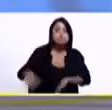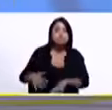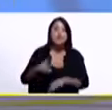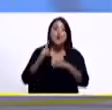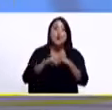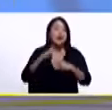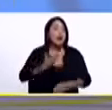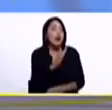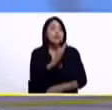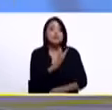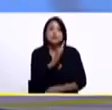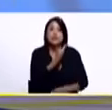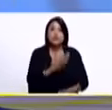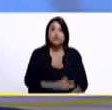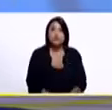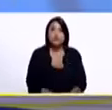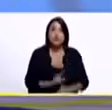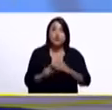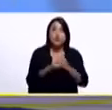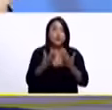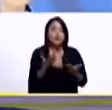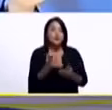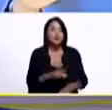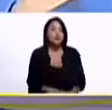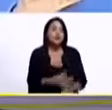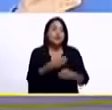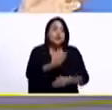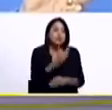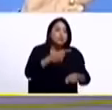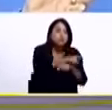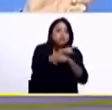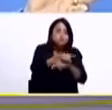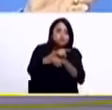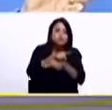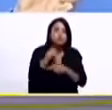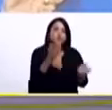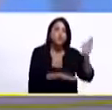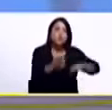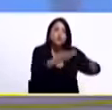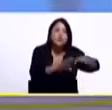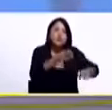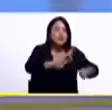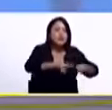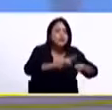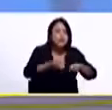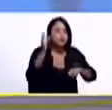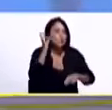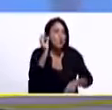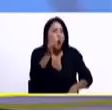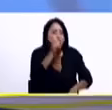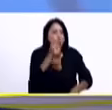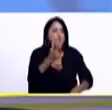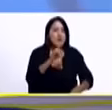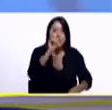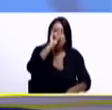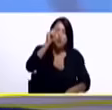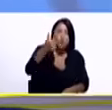Gaza, los bombardeos llegan y matan a todo el que encuentran, no saben si es niño o niña.